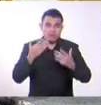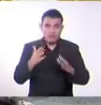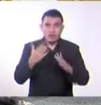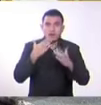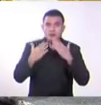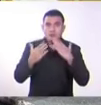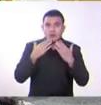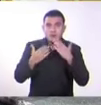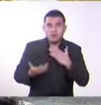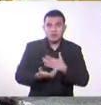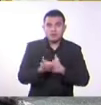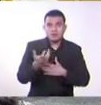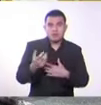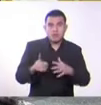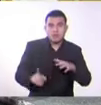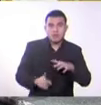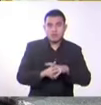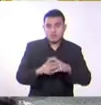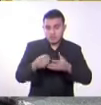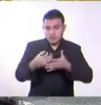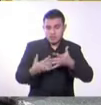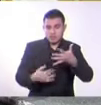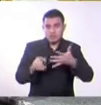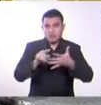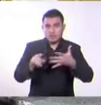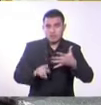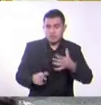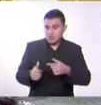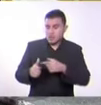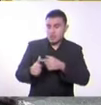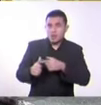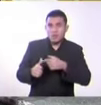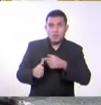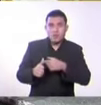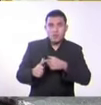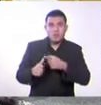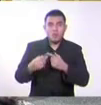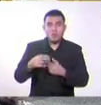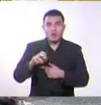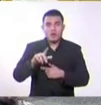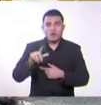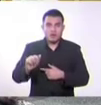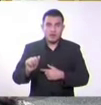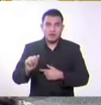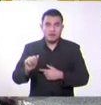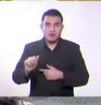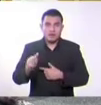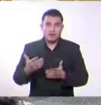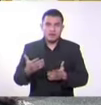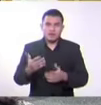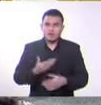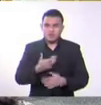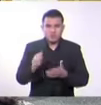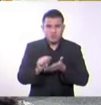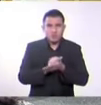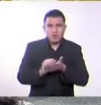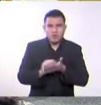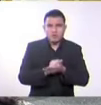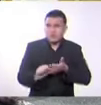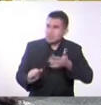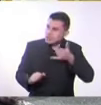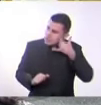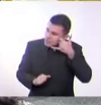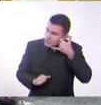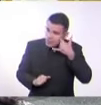un elemento que se llama la huella digital, que aunque nosotros borremos de nuestro celular o de